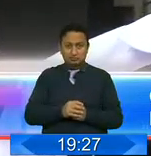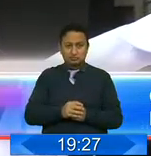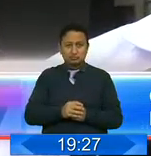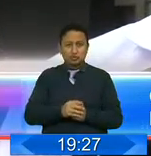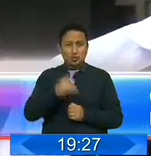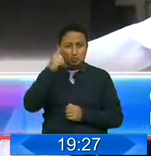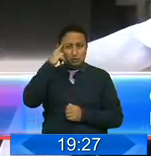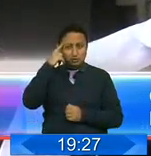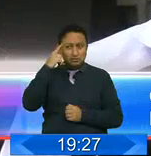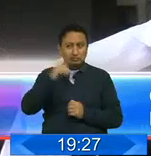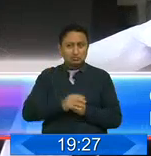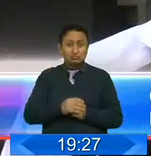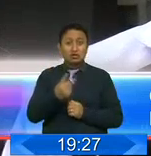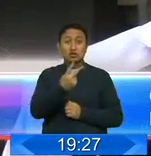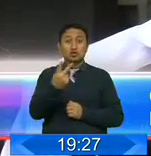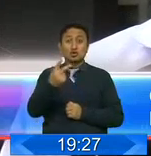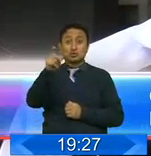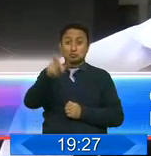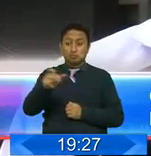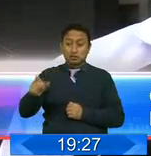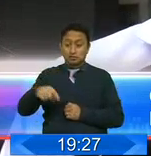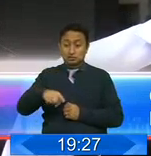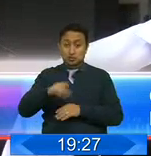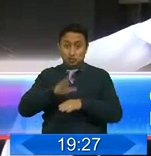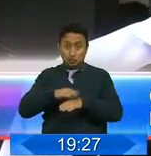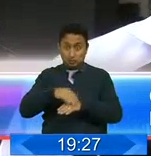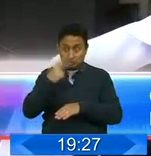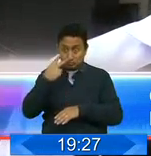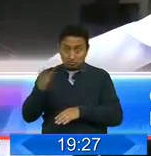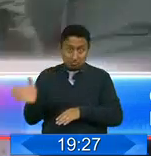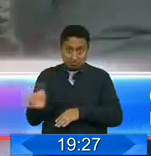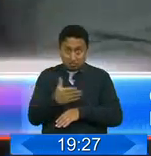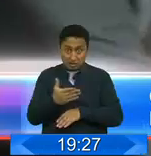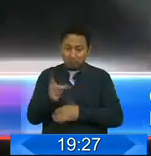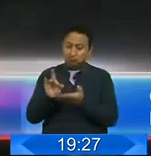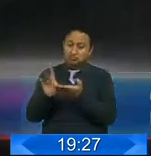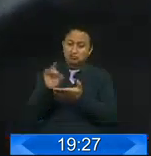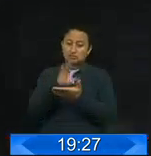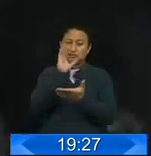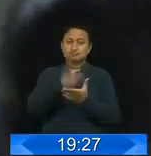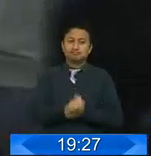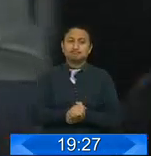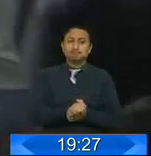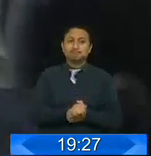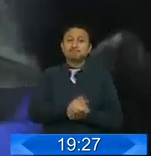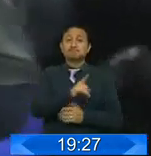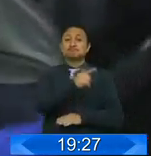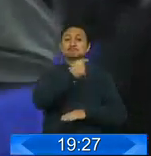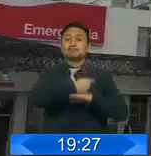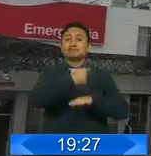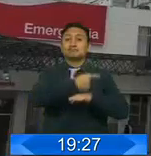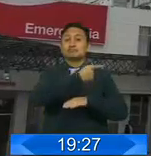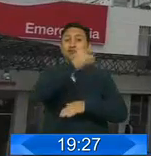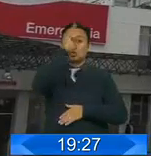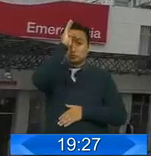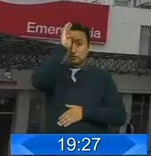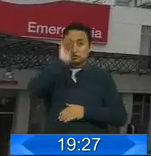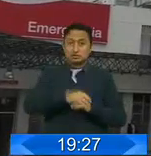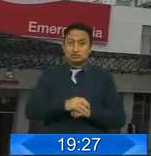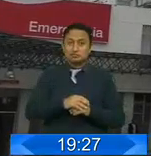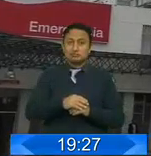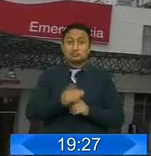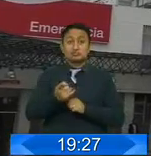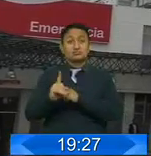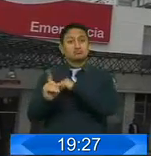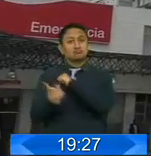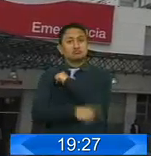ha sido desvinculada a las dos personas que están involucradas en los dos puntos de control. Igualmente, la gerencia del Vicente Corral realizará